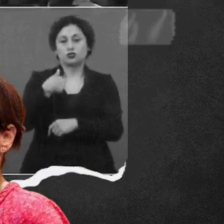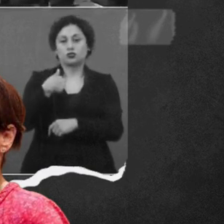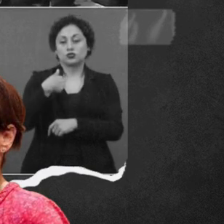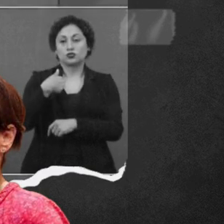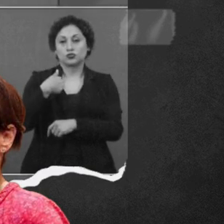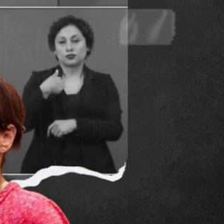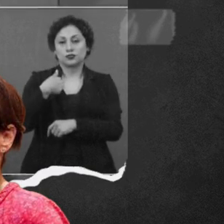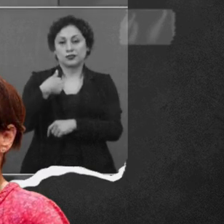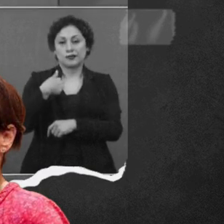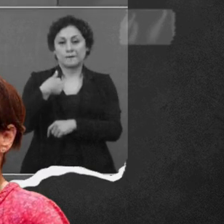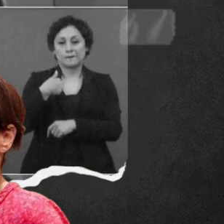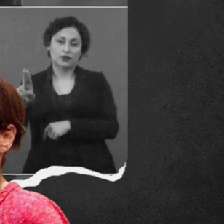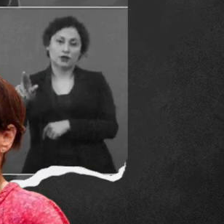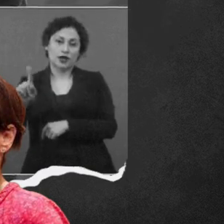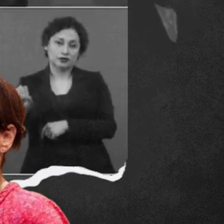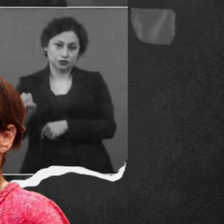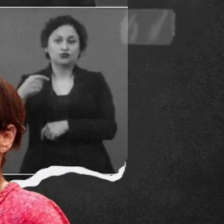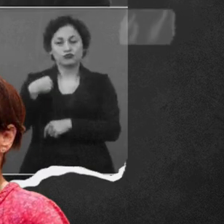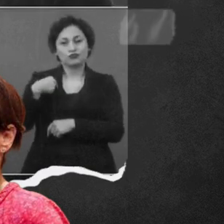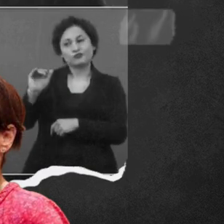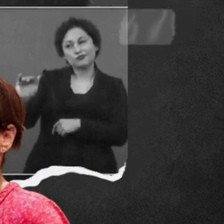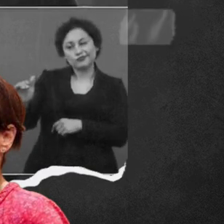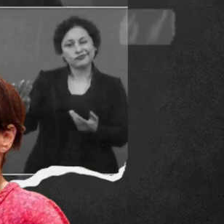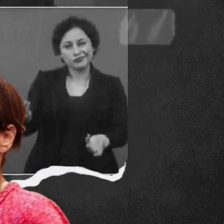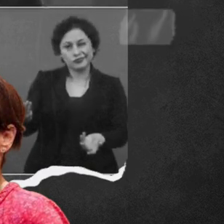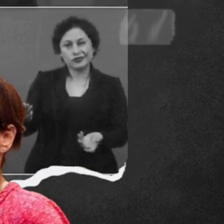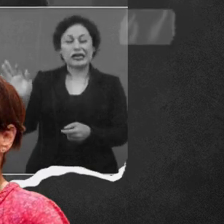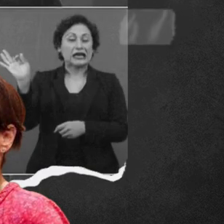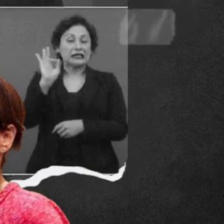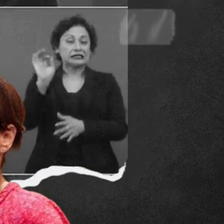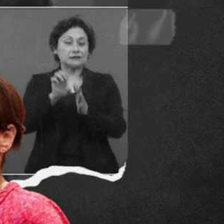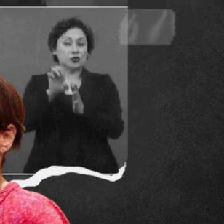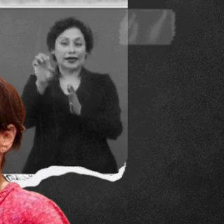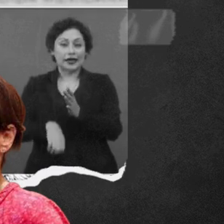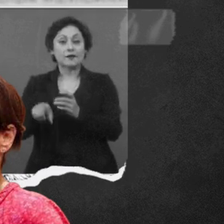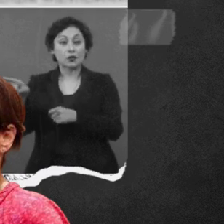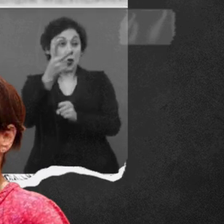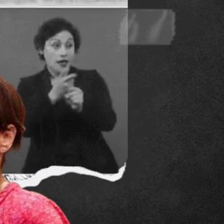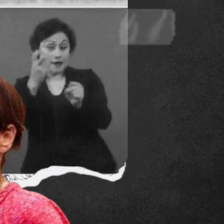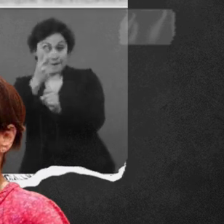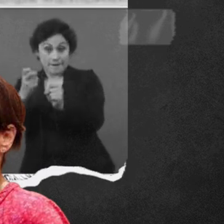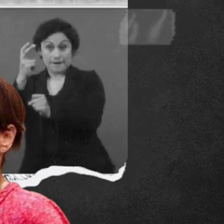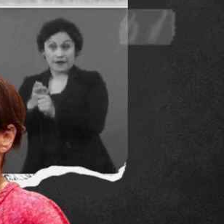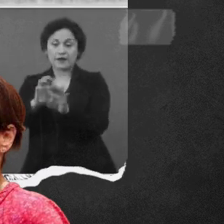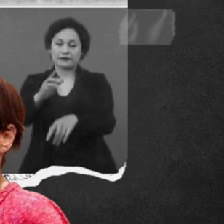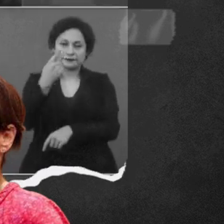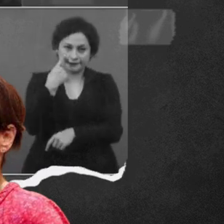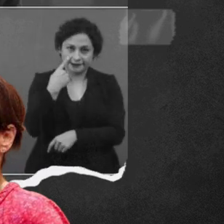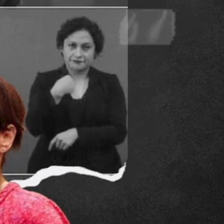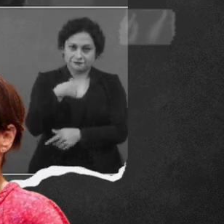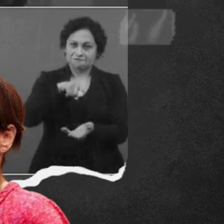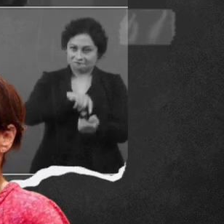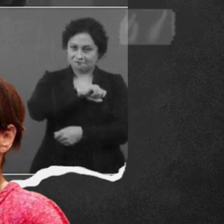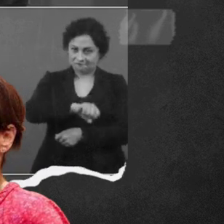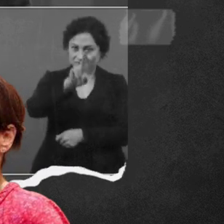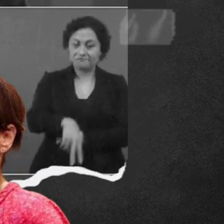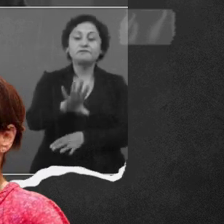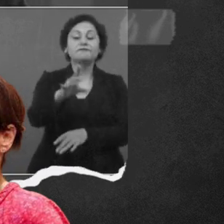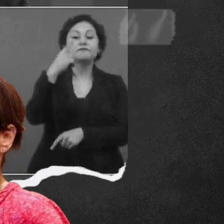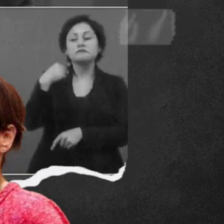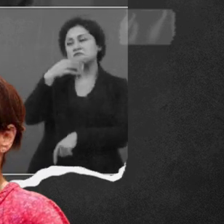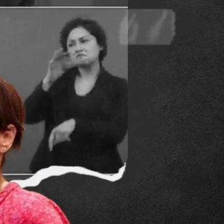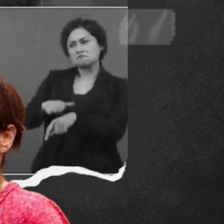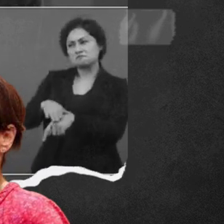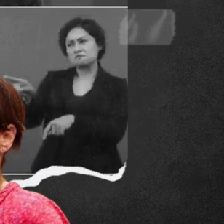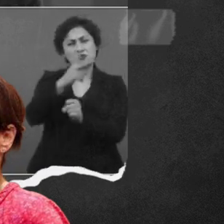a Alfonso Durazo, si van a invitar gente, fíjense lo malo que soy, si van a invitar